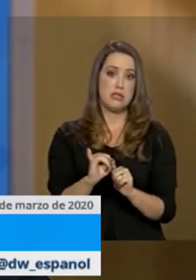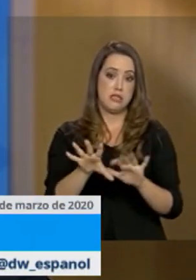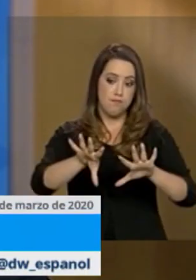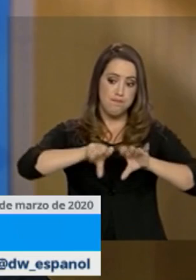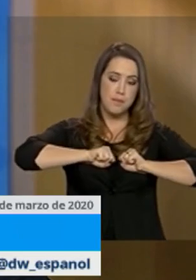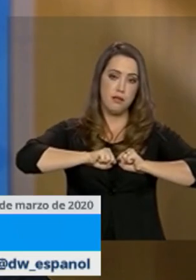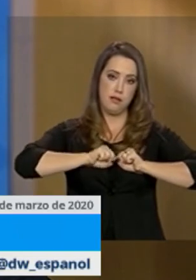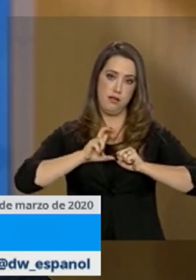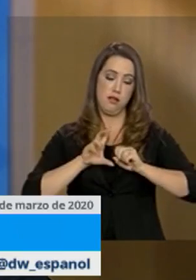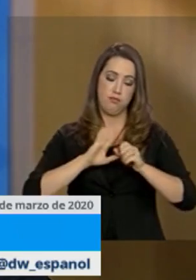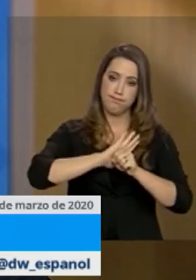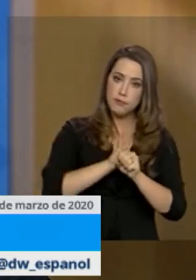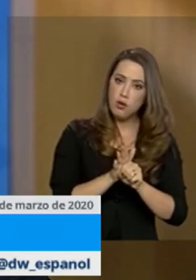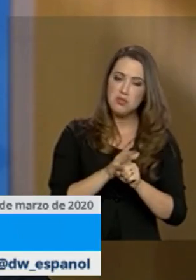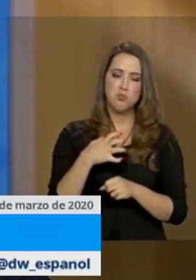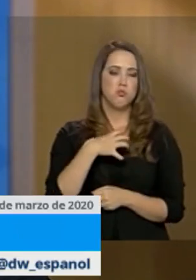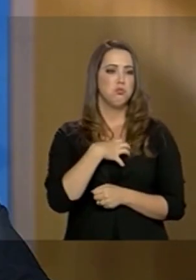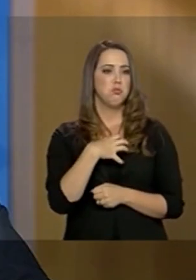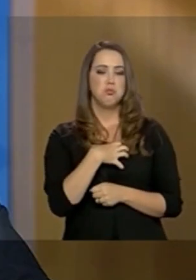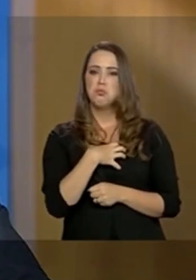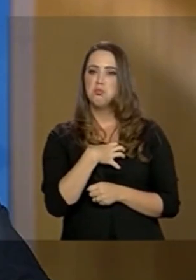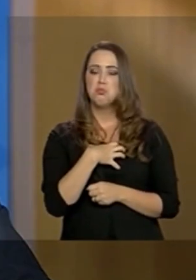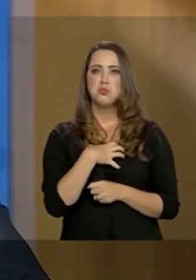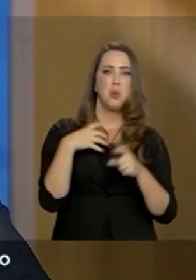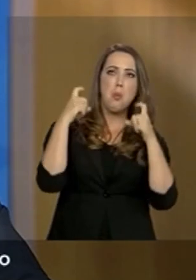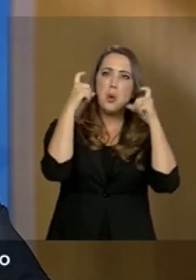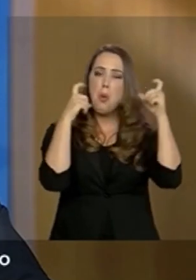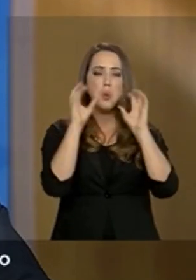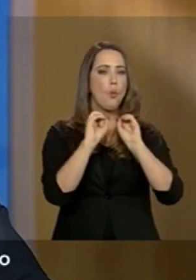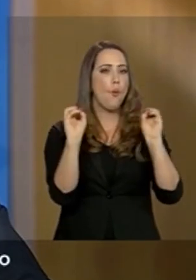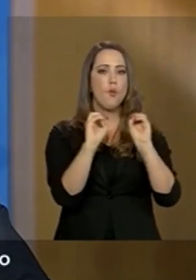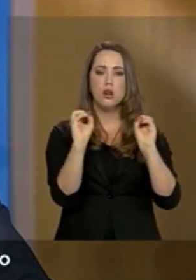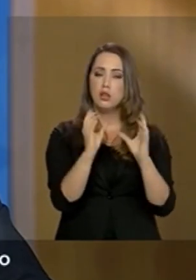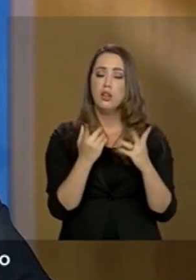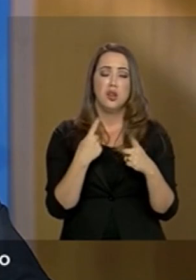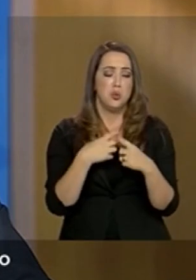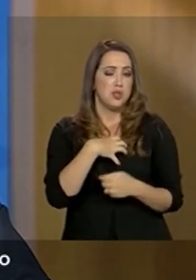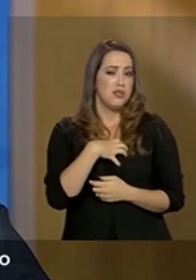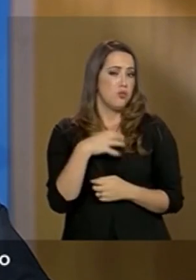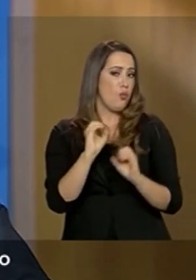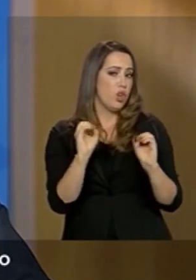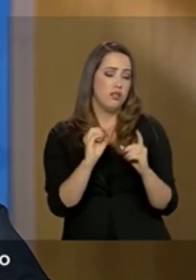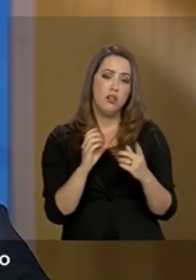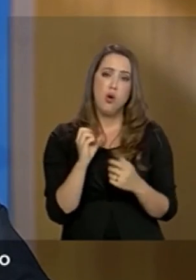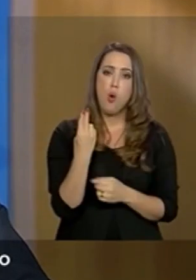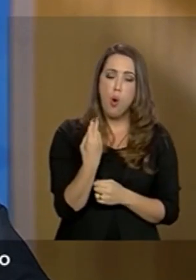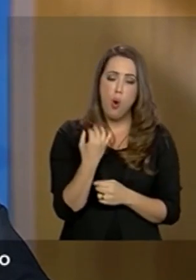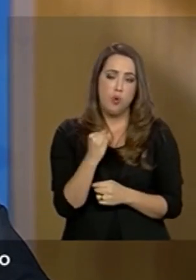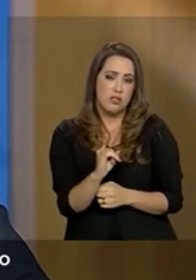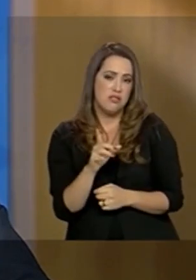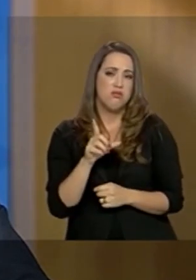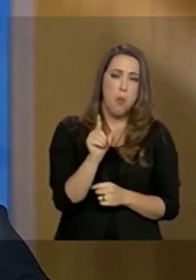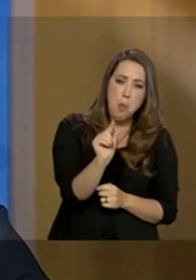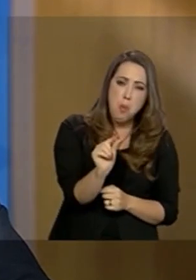llegase a contagiar con el virus no tendría que preocuparme no sentiría nada o me enfermaría como mucho de una